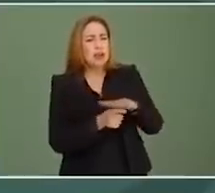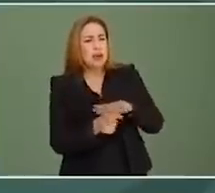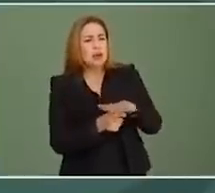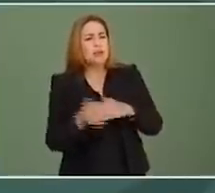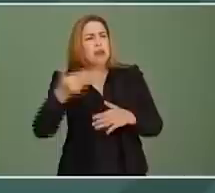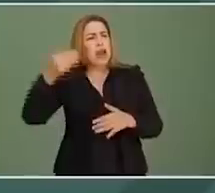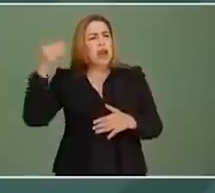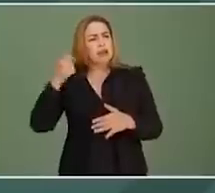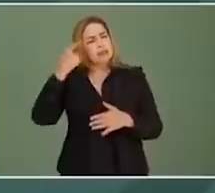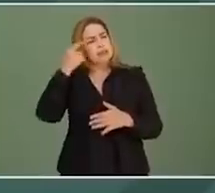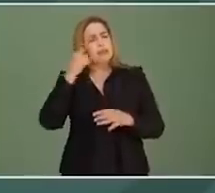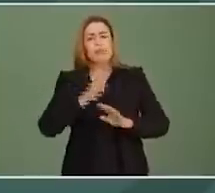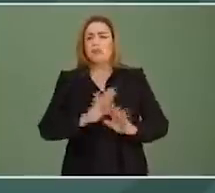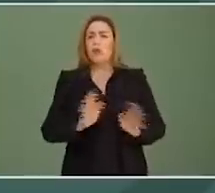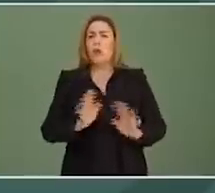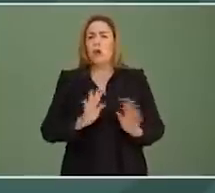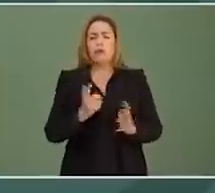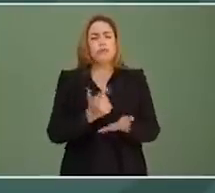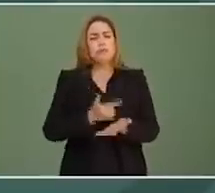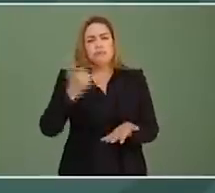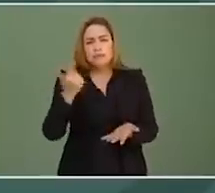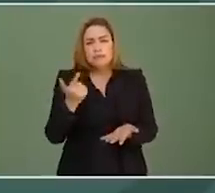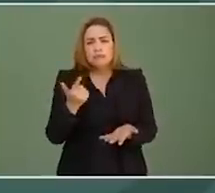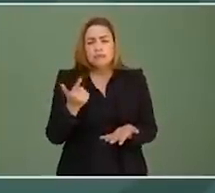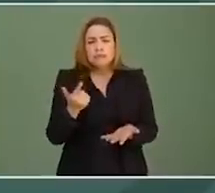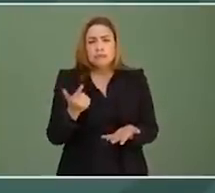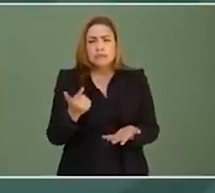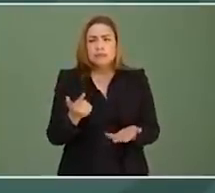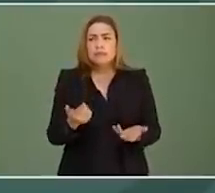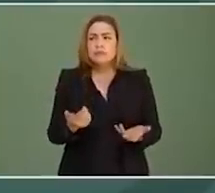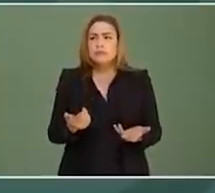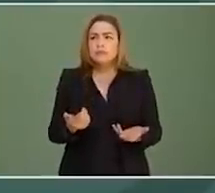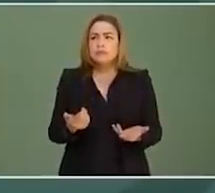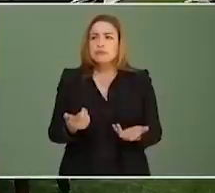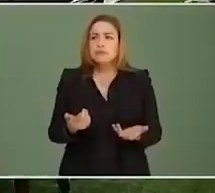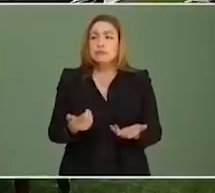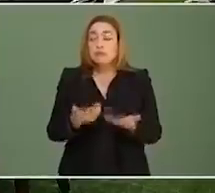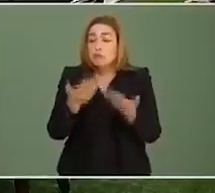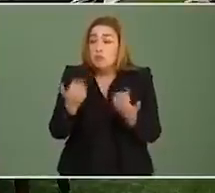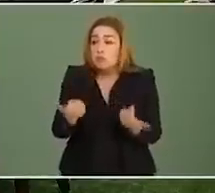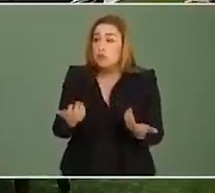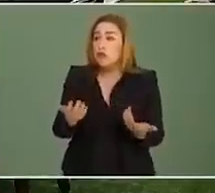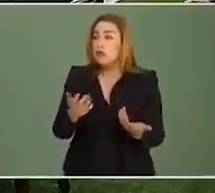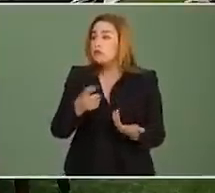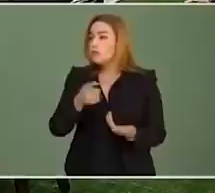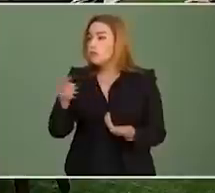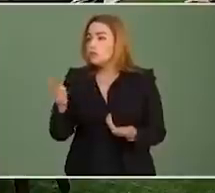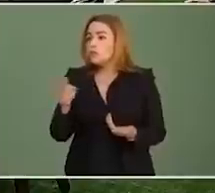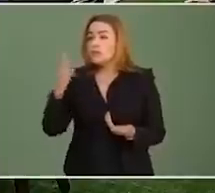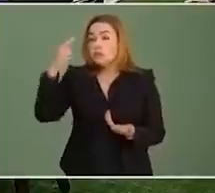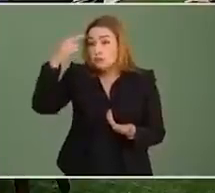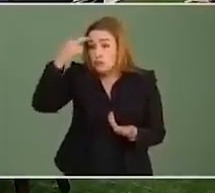graves no sé si ustedes recuerden